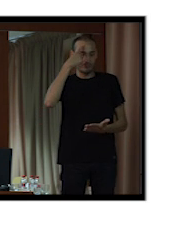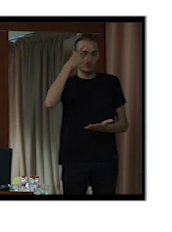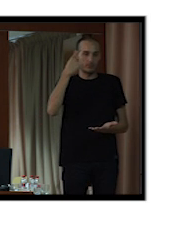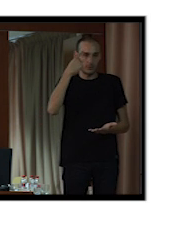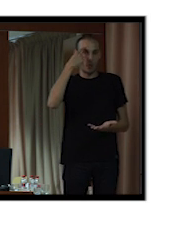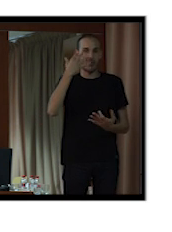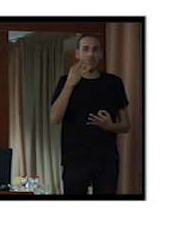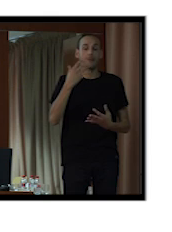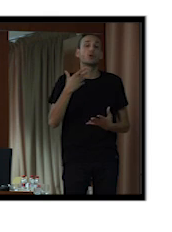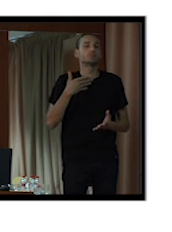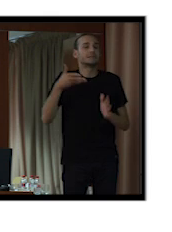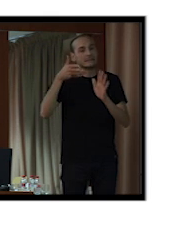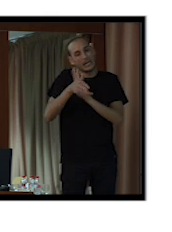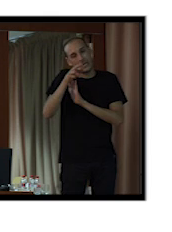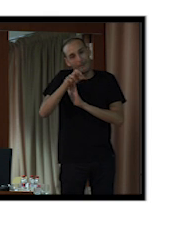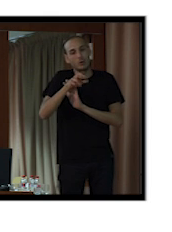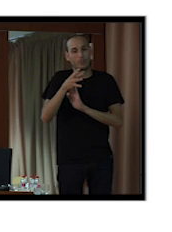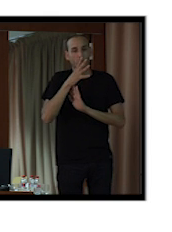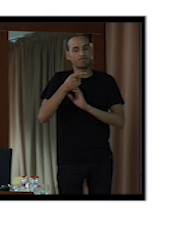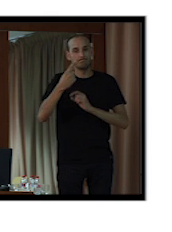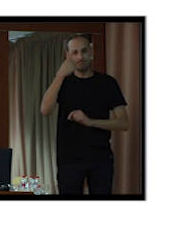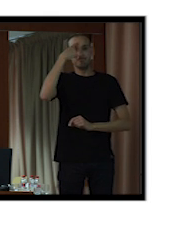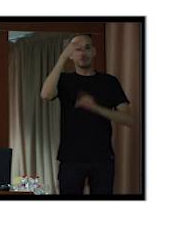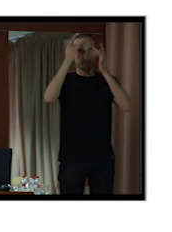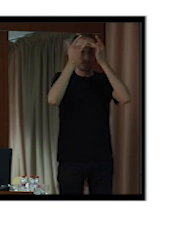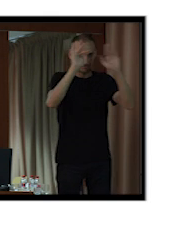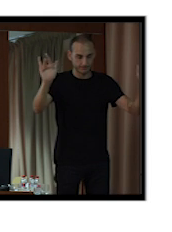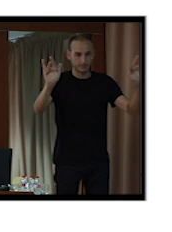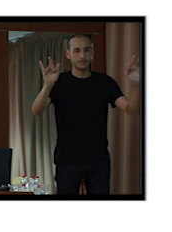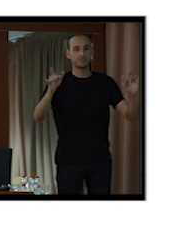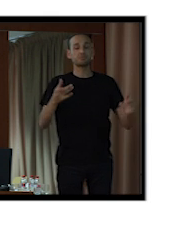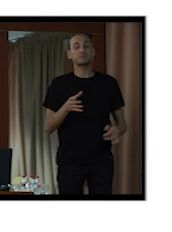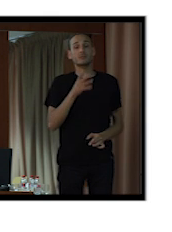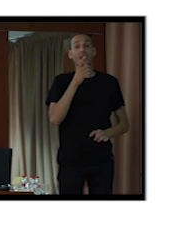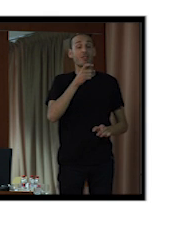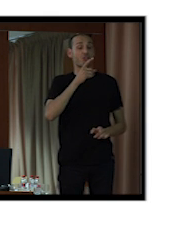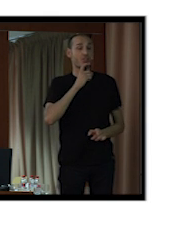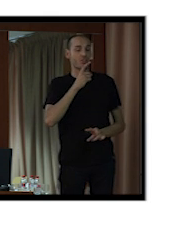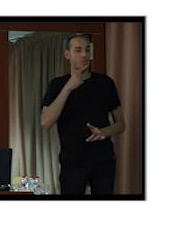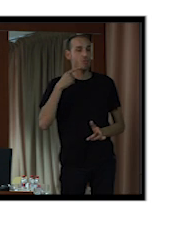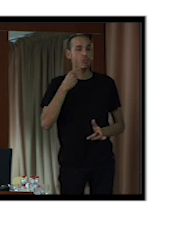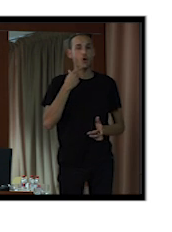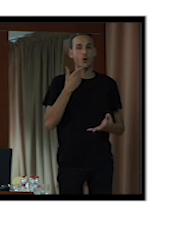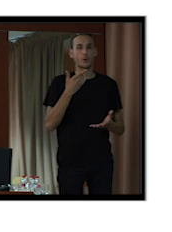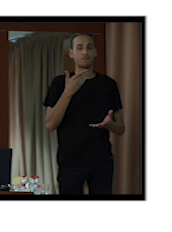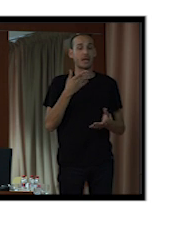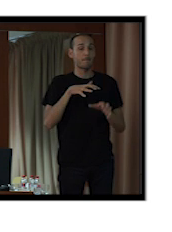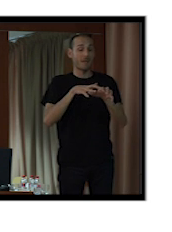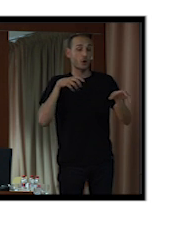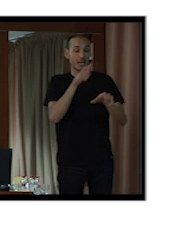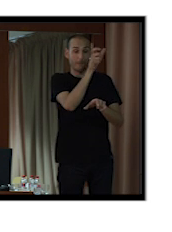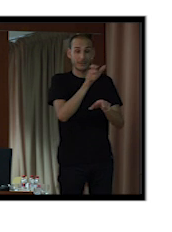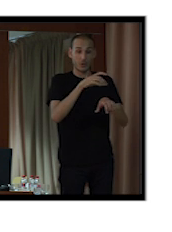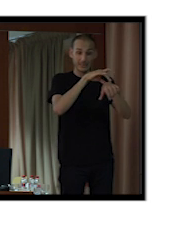nos concienciemos. Aunque el dolor es el síntoma más habitual, la mayoría de pacientes, un alto porcentaje, presentan